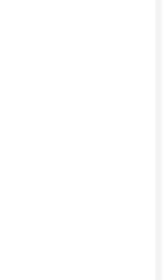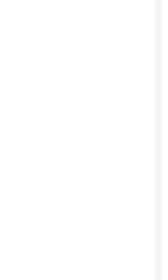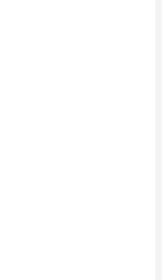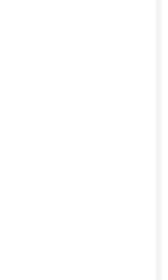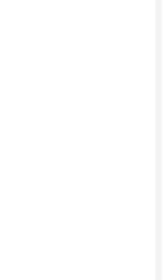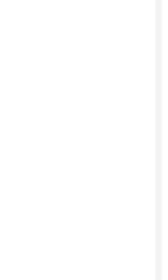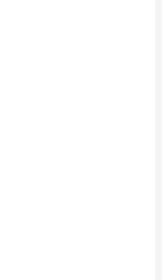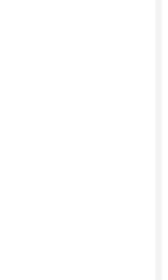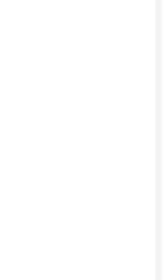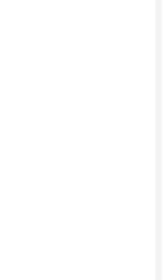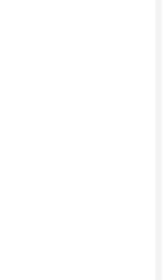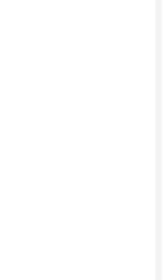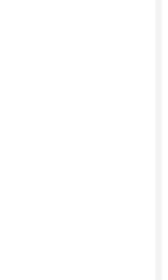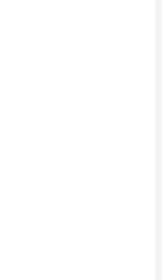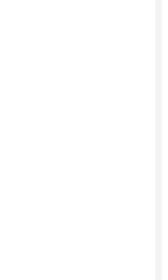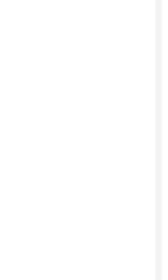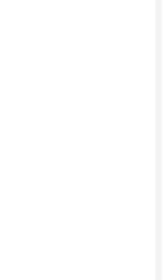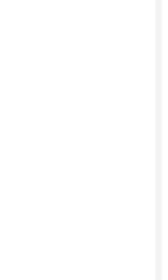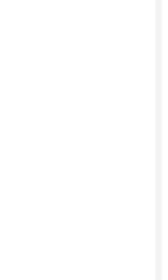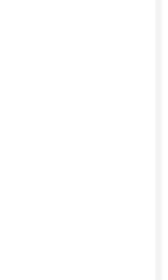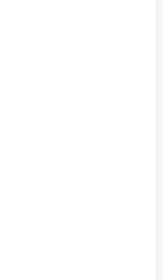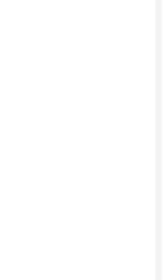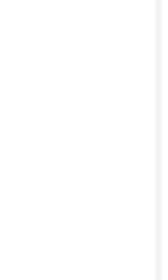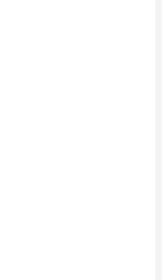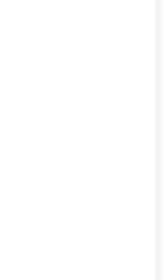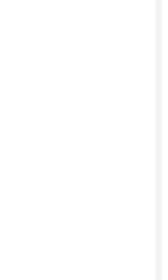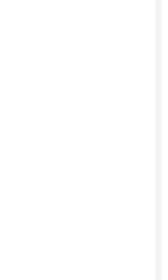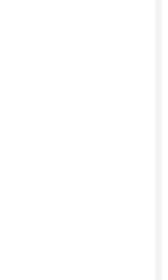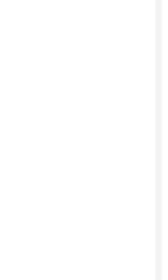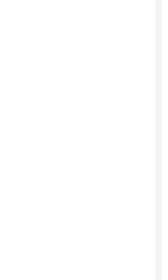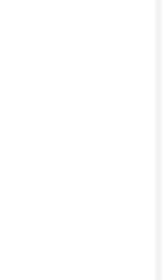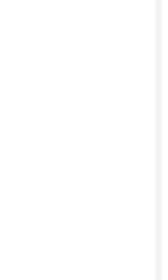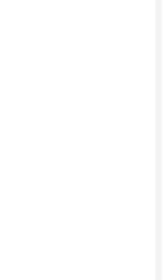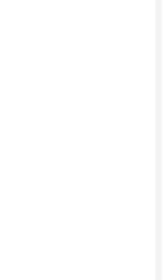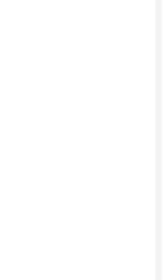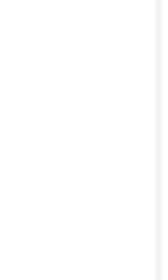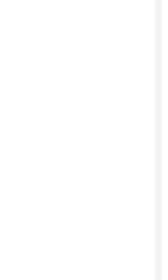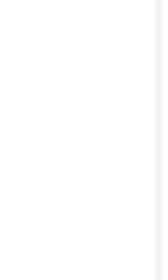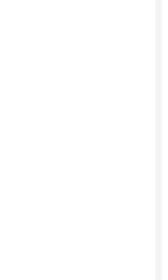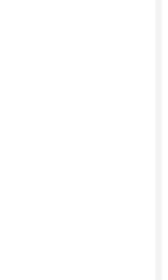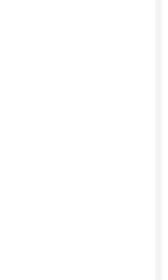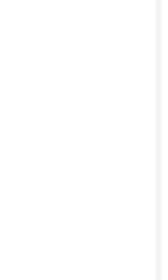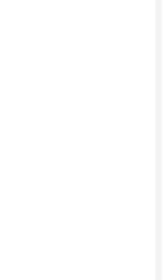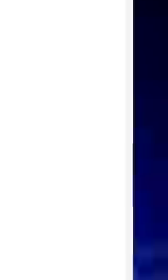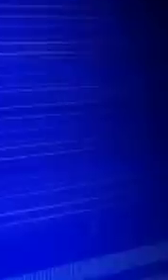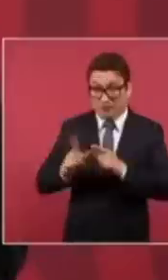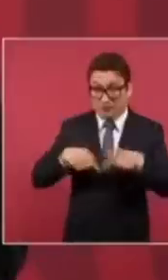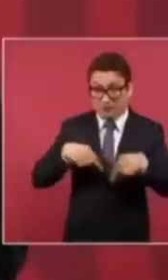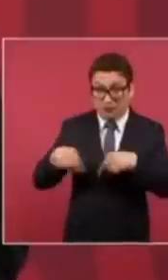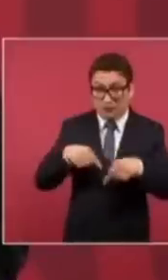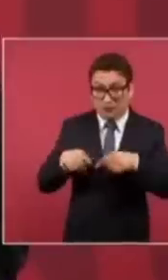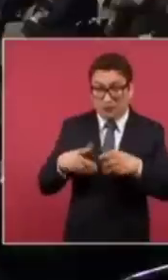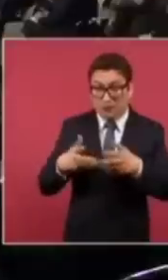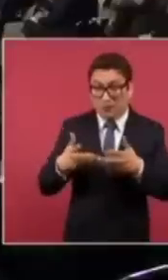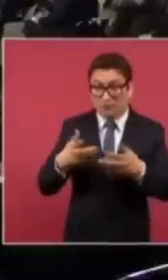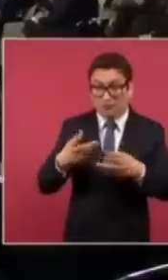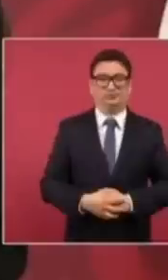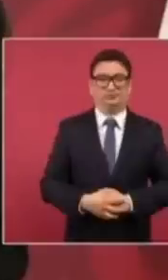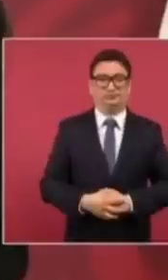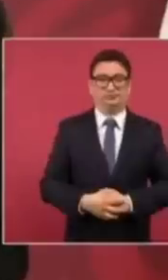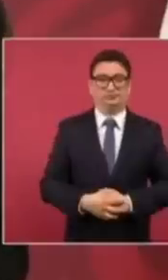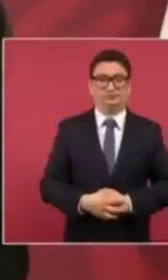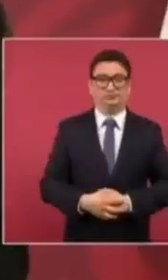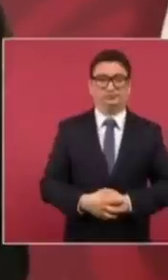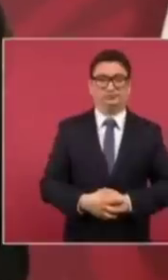no esperábamos ganar la copa del mundo pero no esperamos ser eliminados de la manera en la que fuimos eliminados en donde sobre todo también para